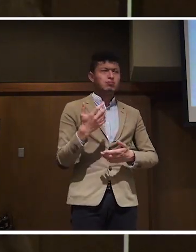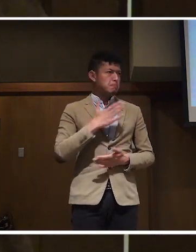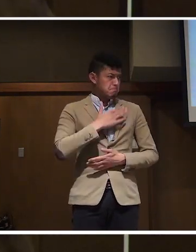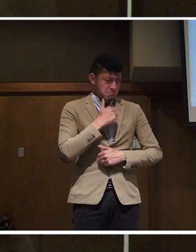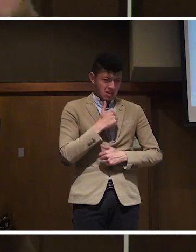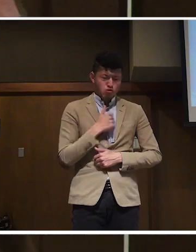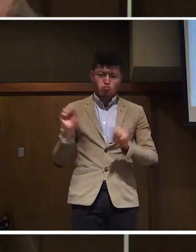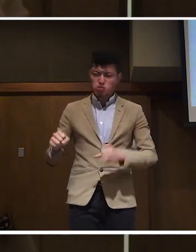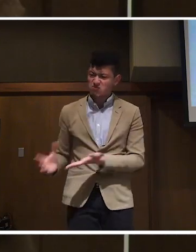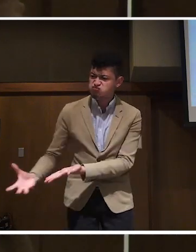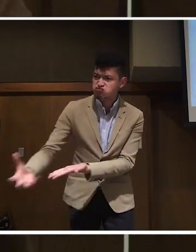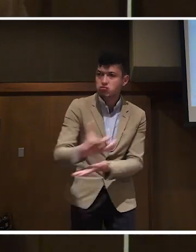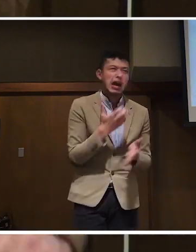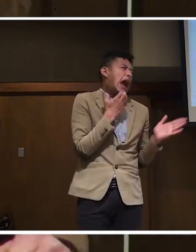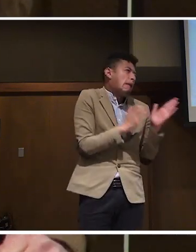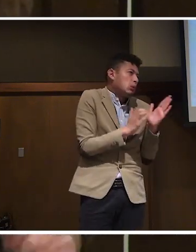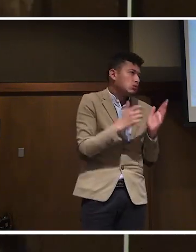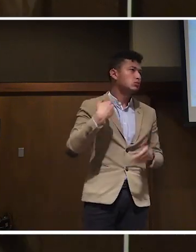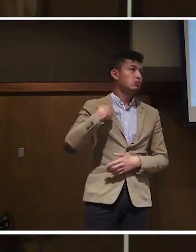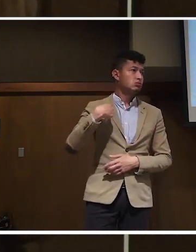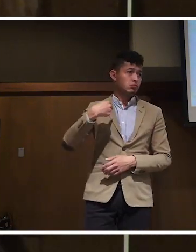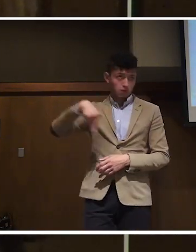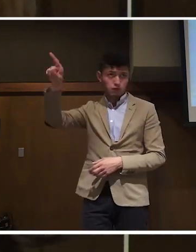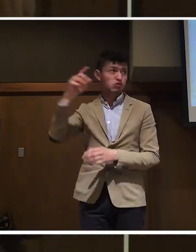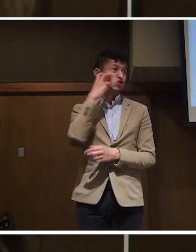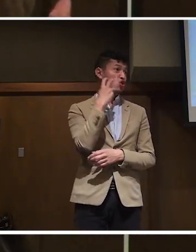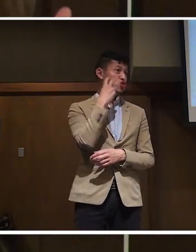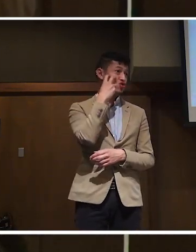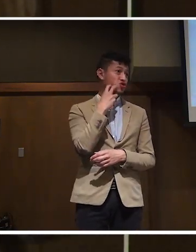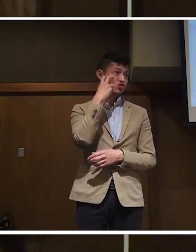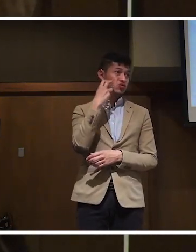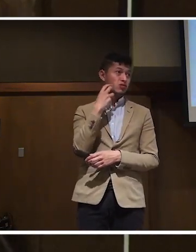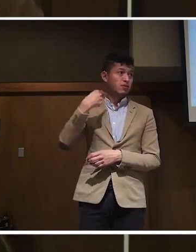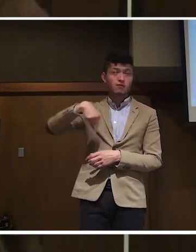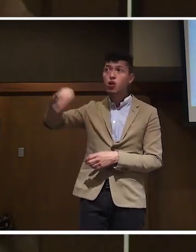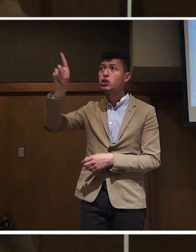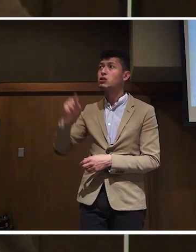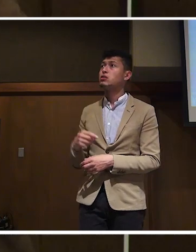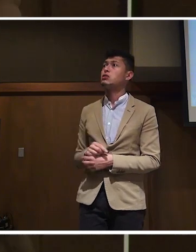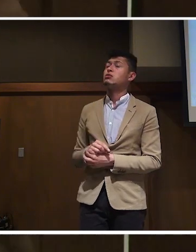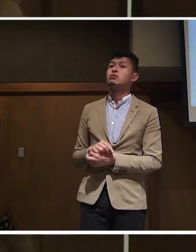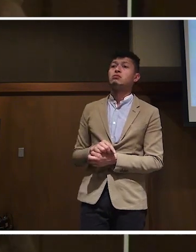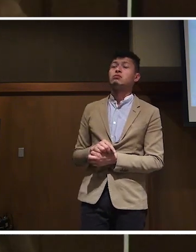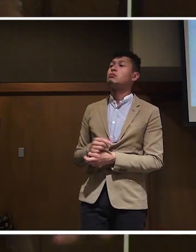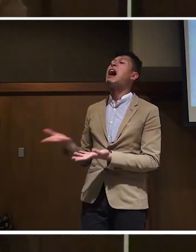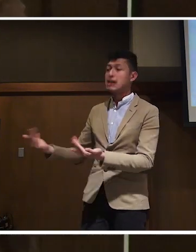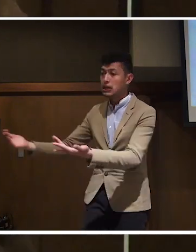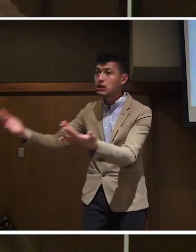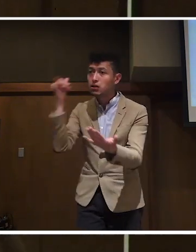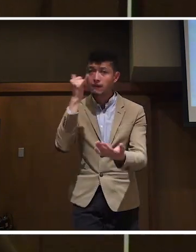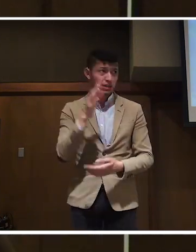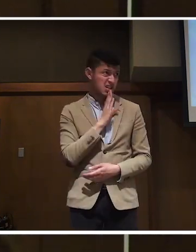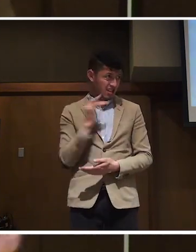bibliotecas, a los pueblos del Chocó, nadie va a juntarme, nadie grabó eso, excepto un señor que llegaba de Bogotá, un chocuano que vivía en